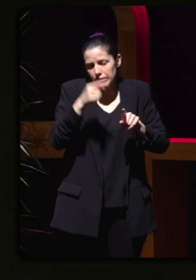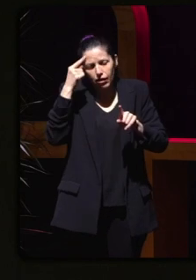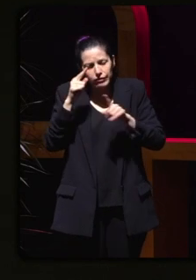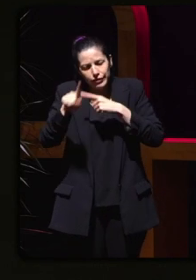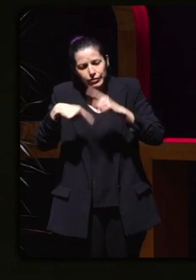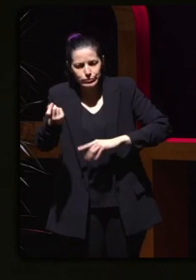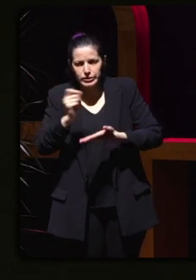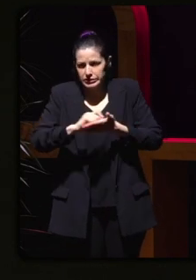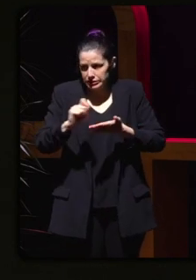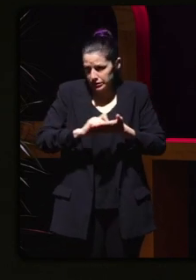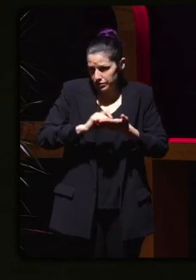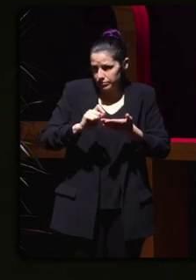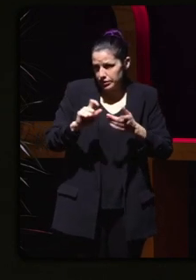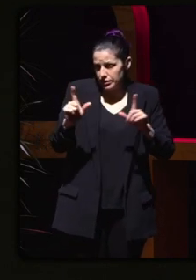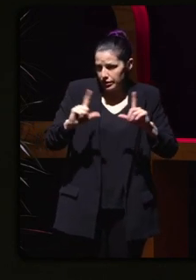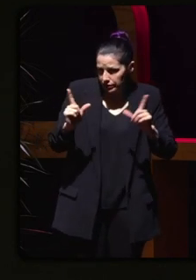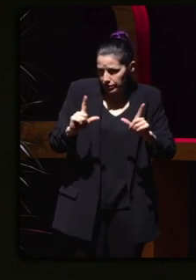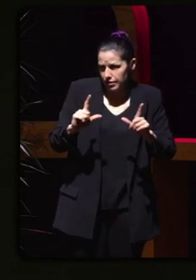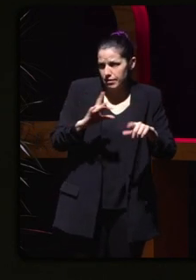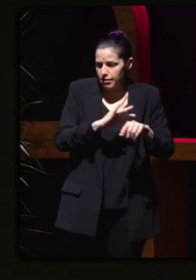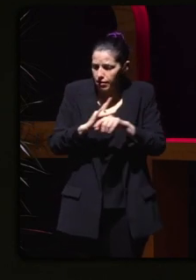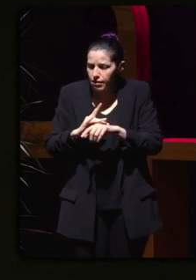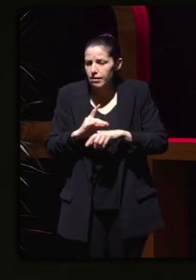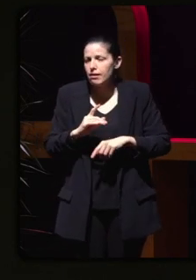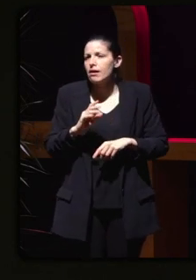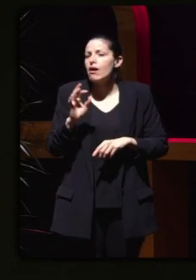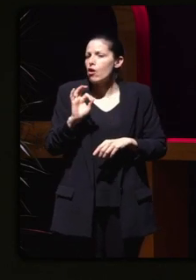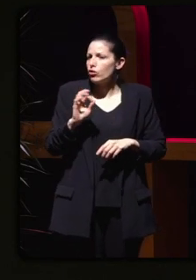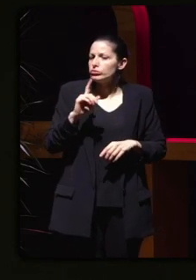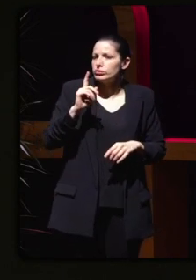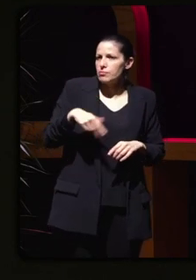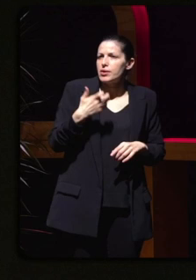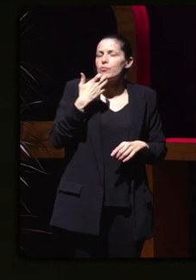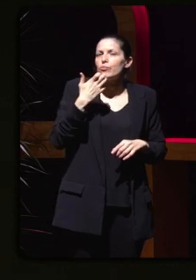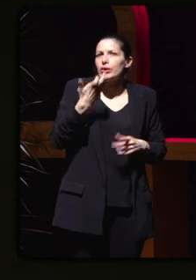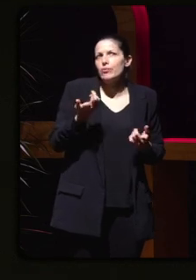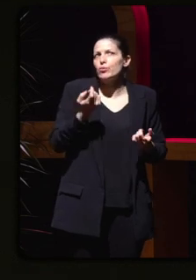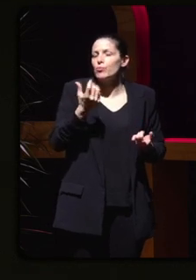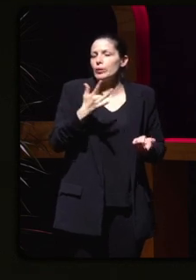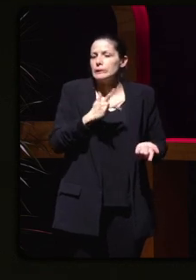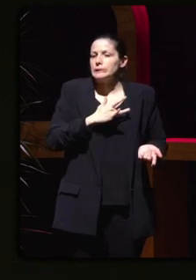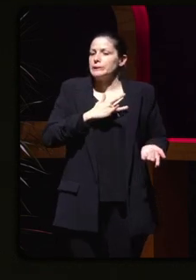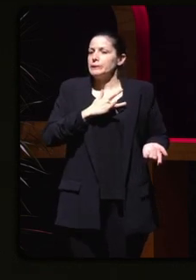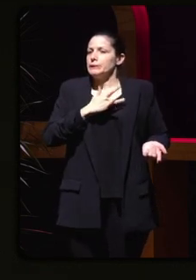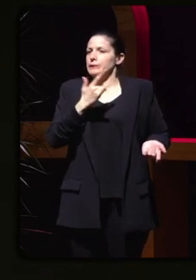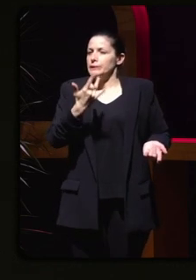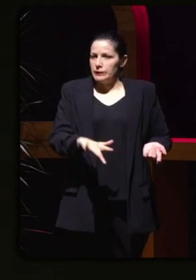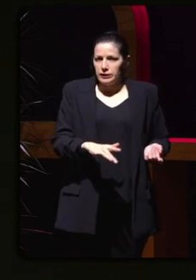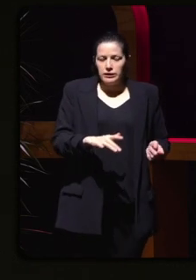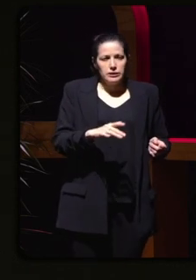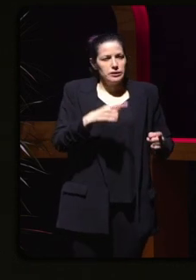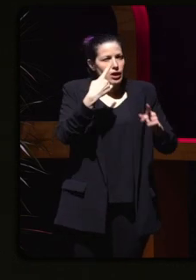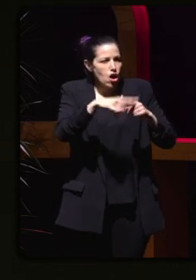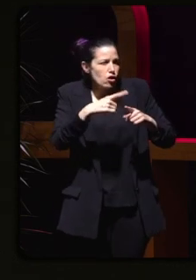y me resulta muy útil escribir tele a la hora de probablemente ser mucho más benevolente con las cosas que